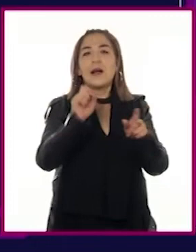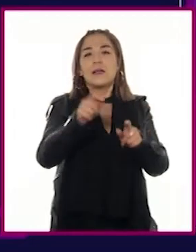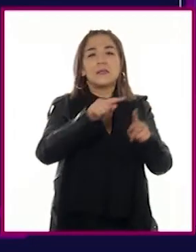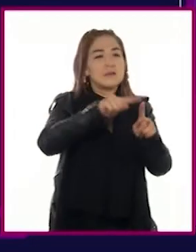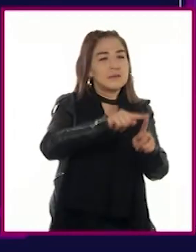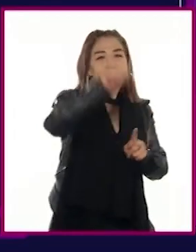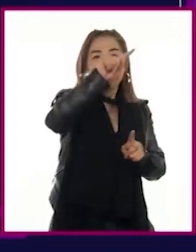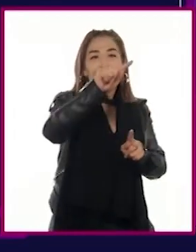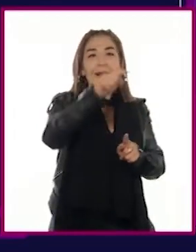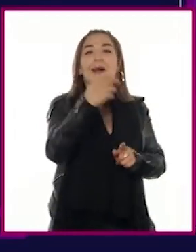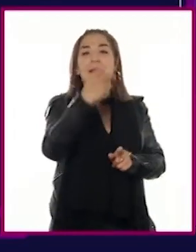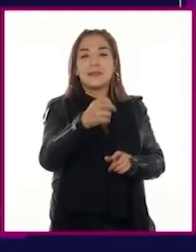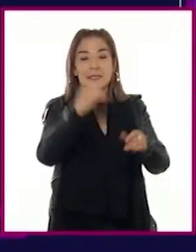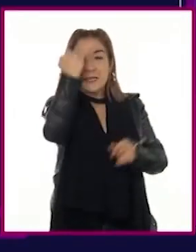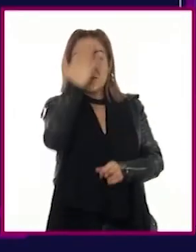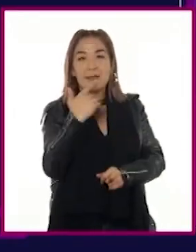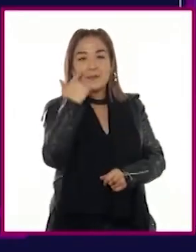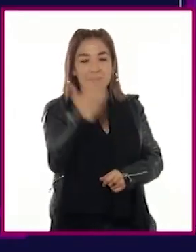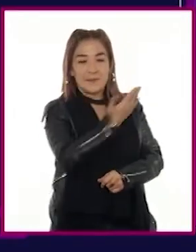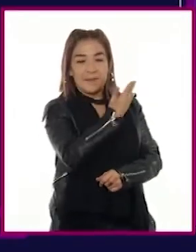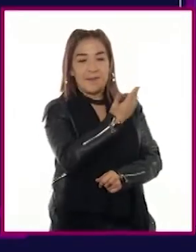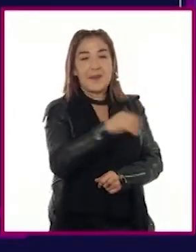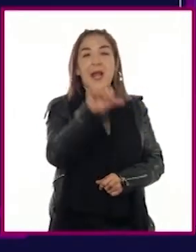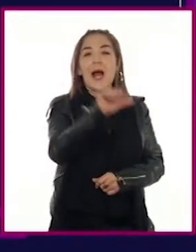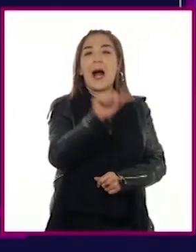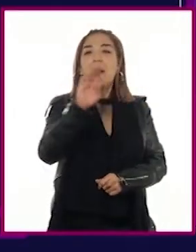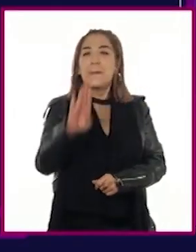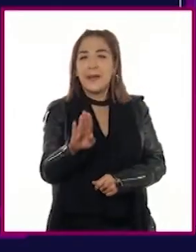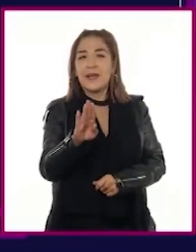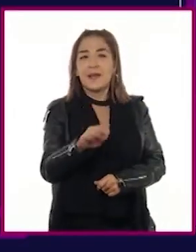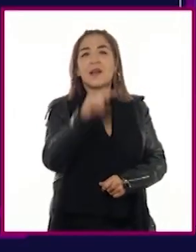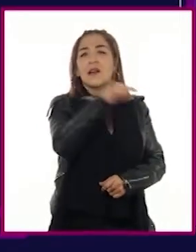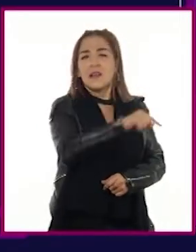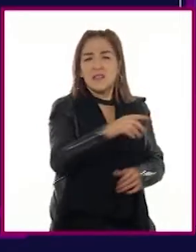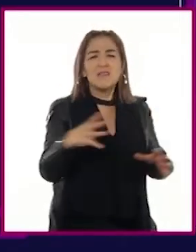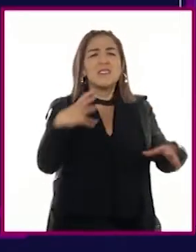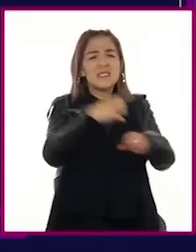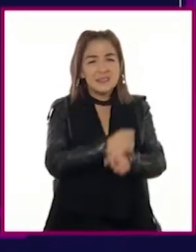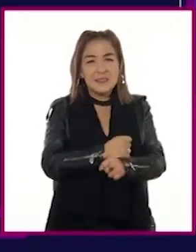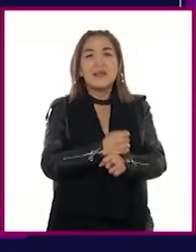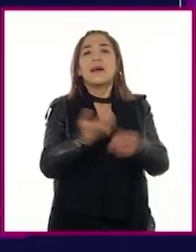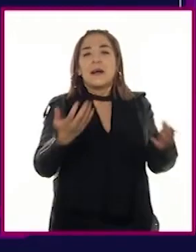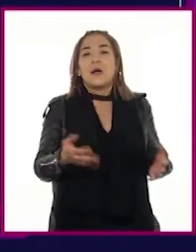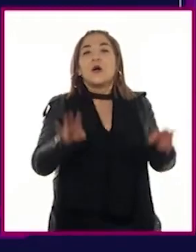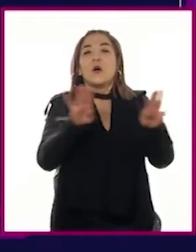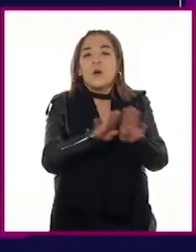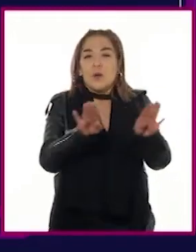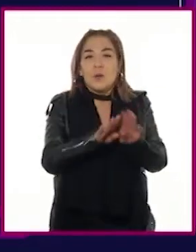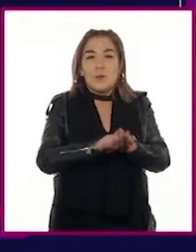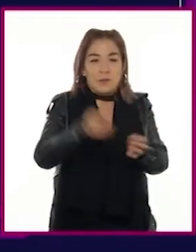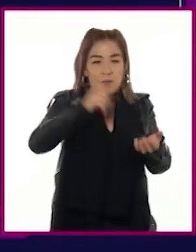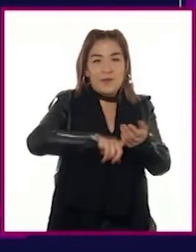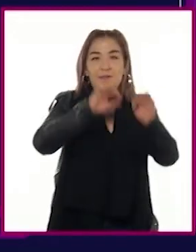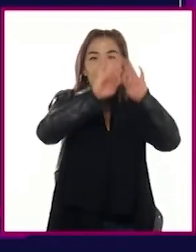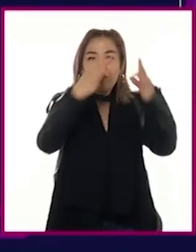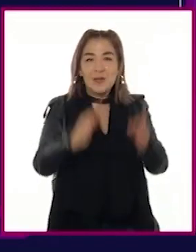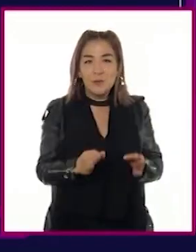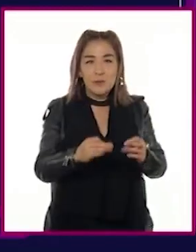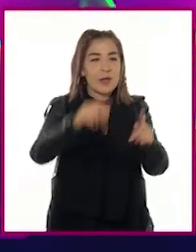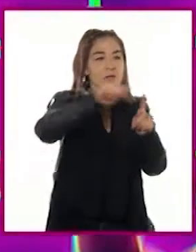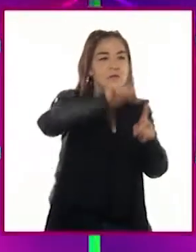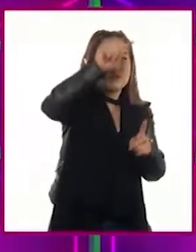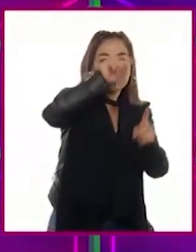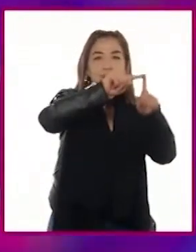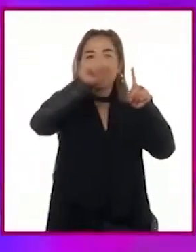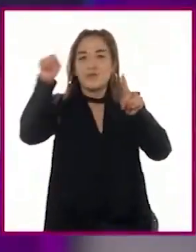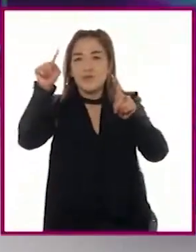imagen se tiene el segmento AB. El segmento cobra significado paulatinamente en construcciones, figuras y